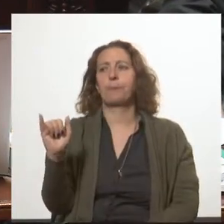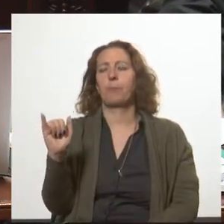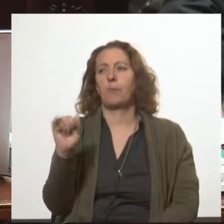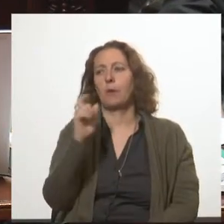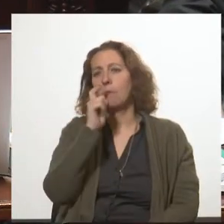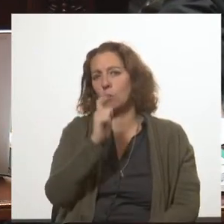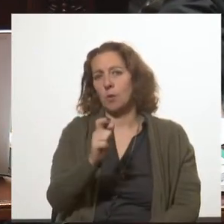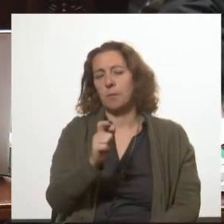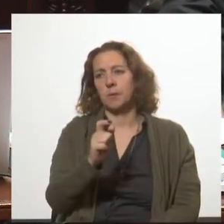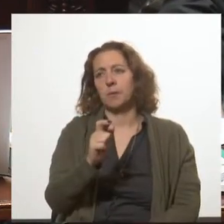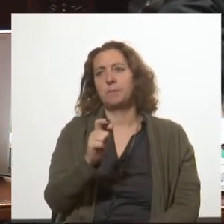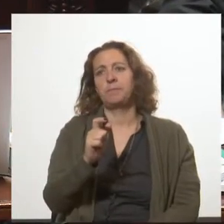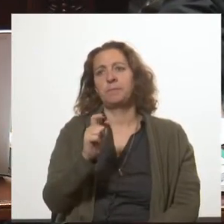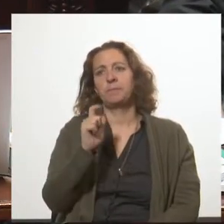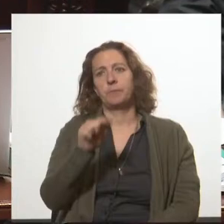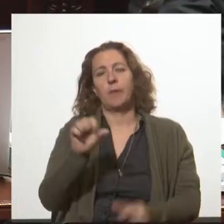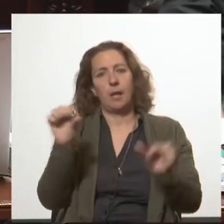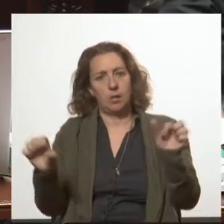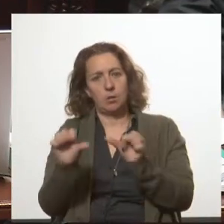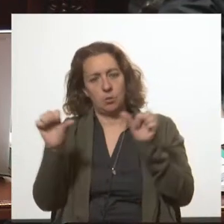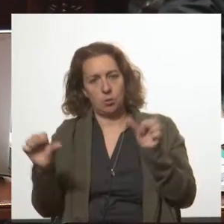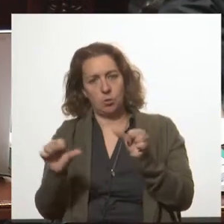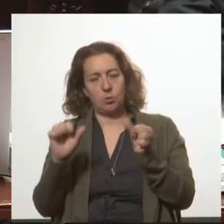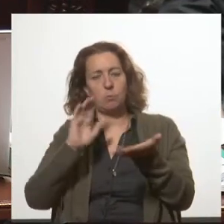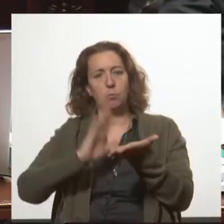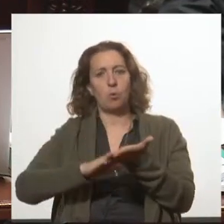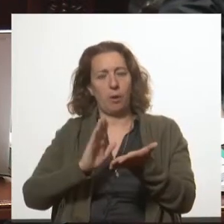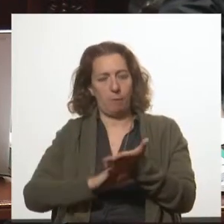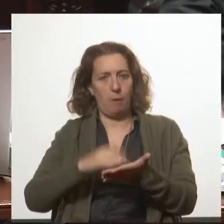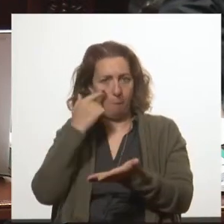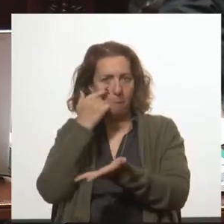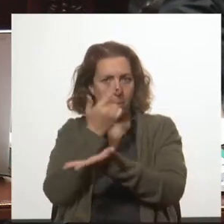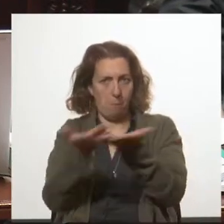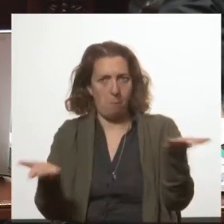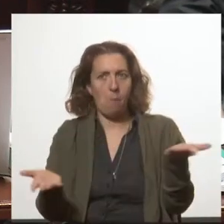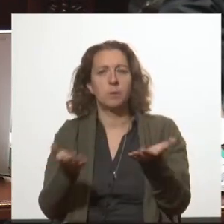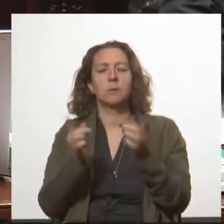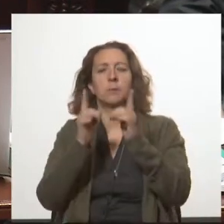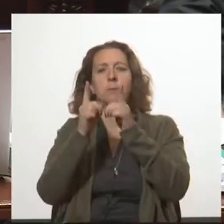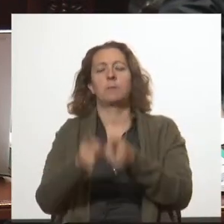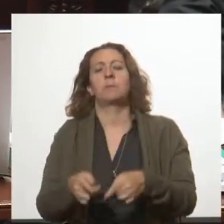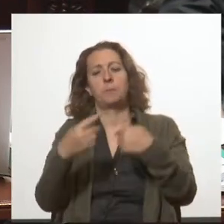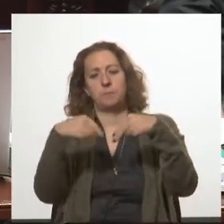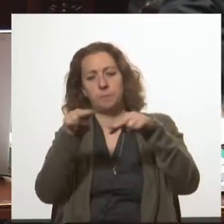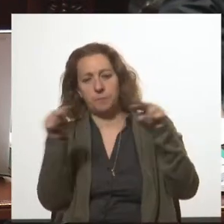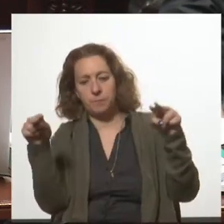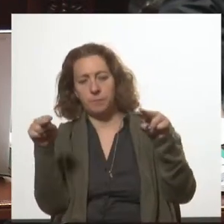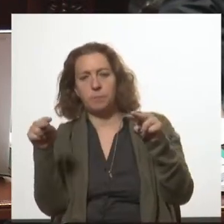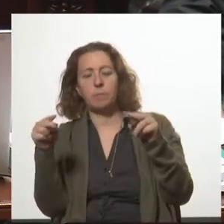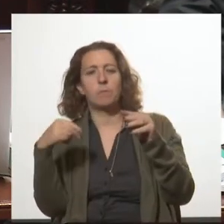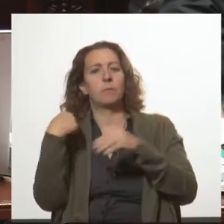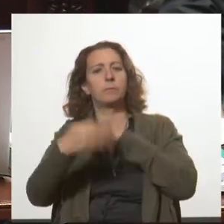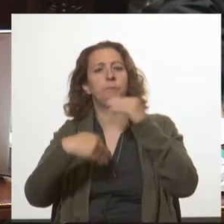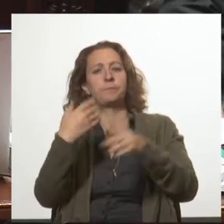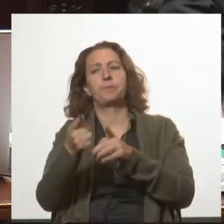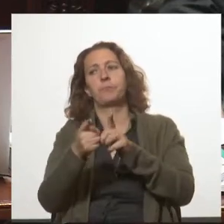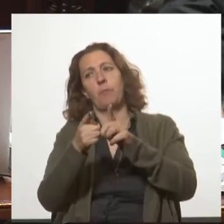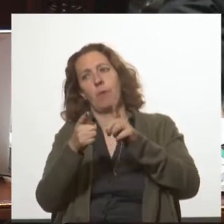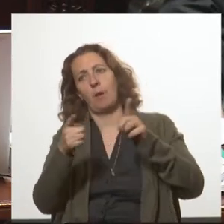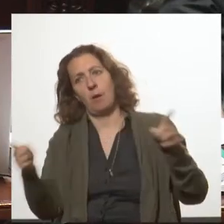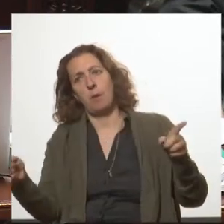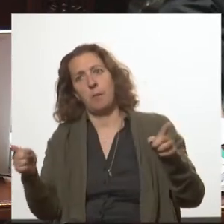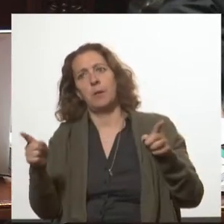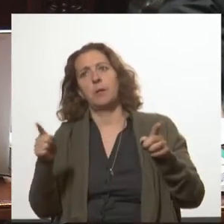funda sobre hechos aporta pruebas en su escrito llega a conclusiones y desarrolla largamente la